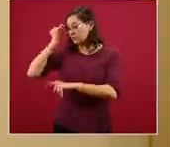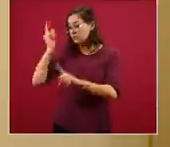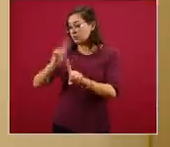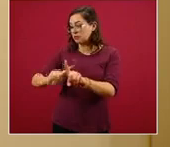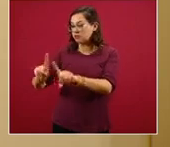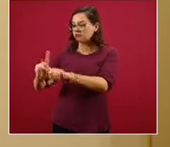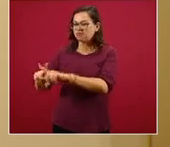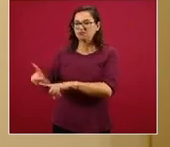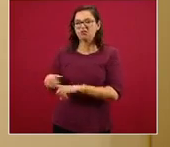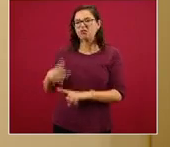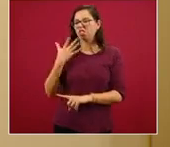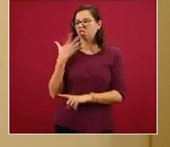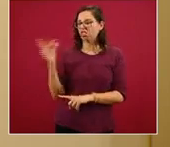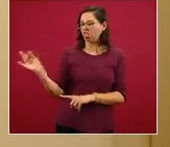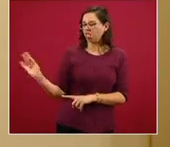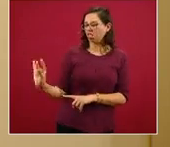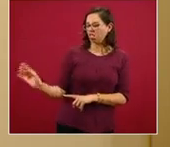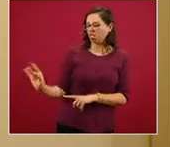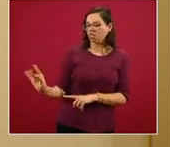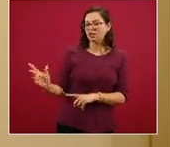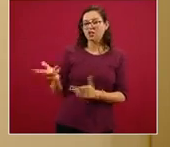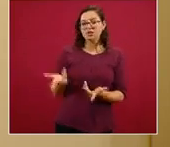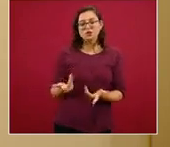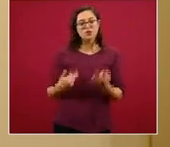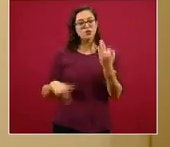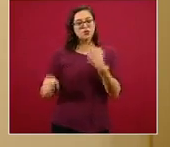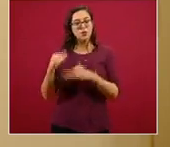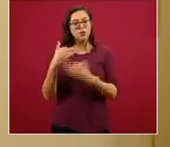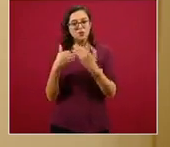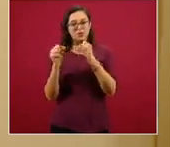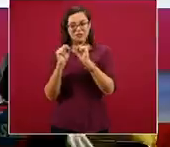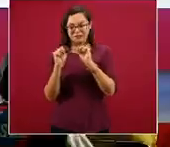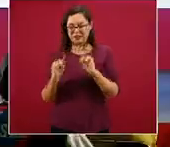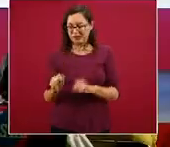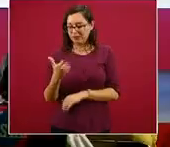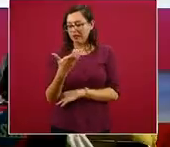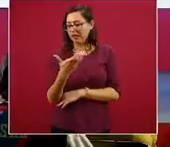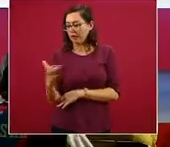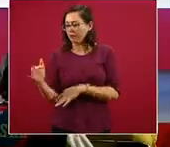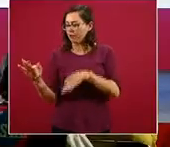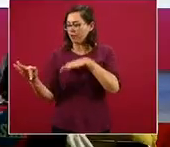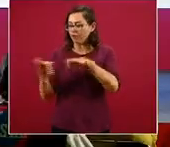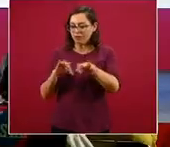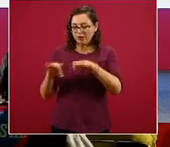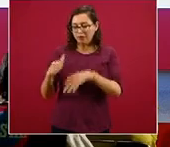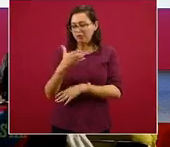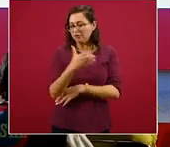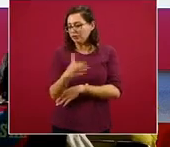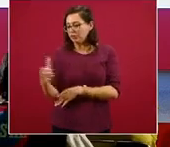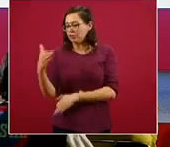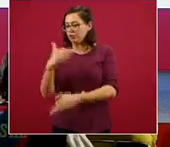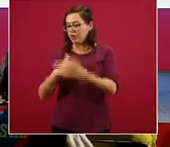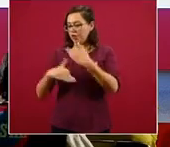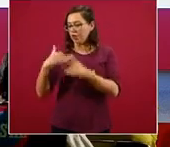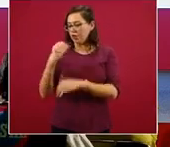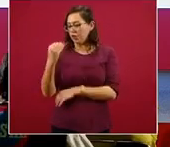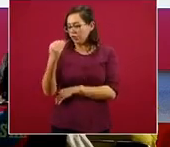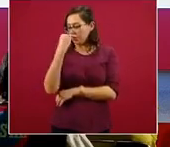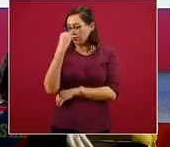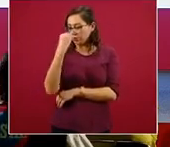los sistemas agrícolas, todos los productos, todas las prácticas agrícolas, todos los alimentos, todas las